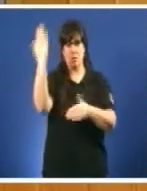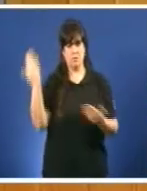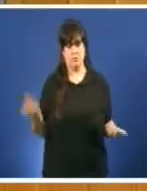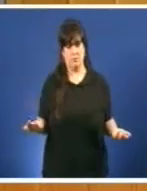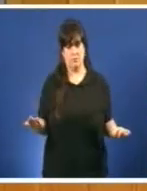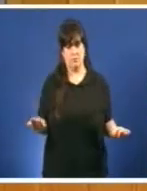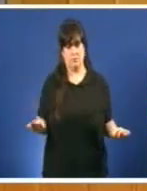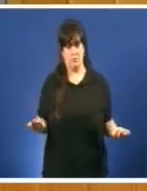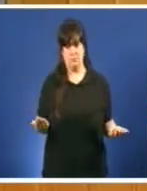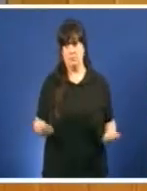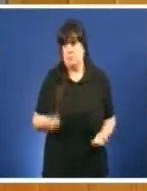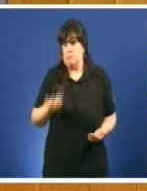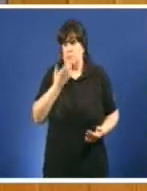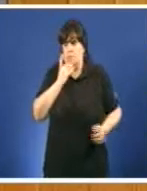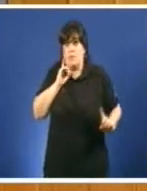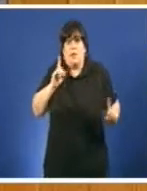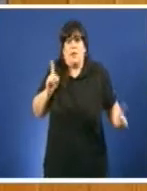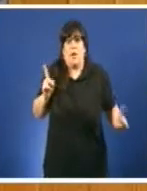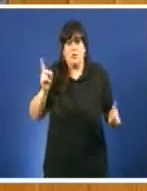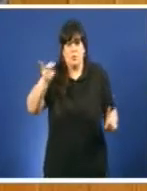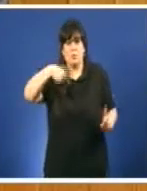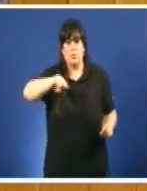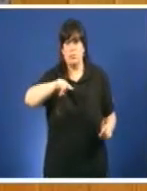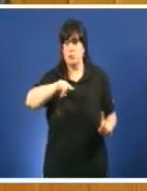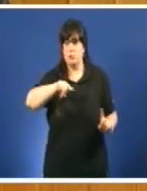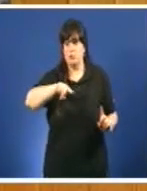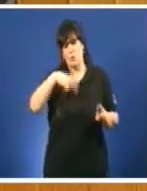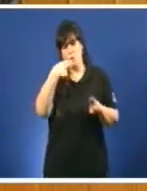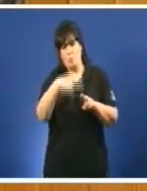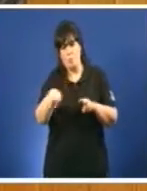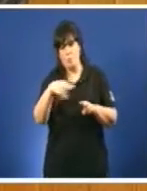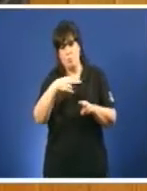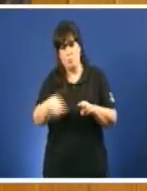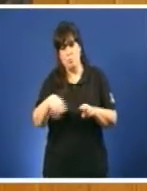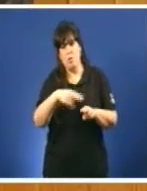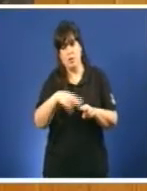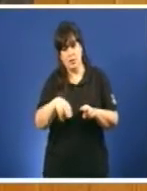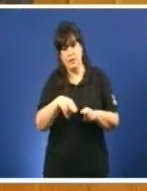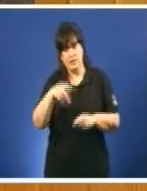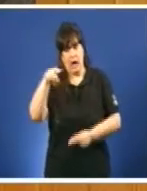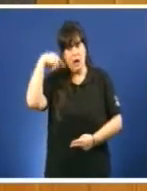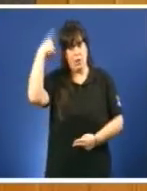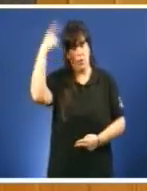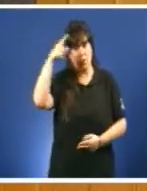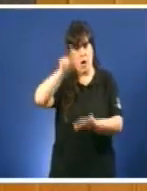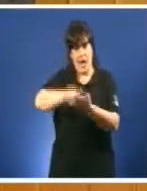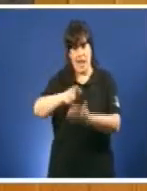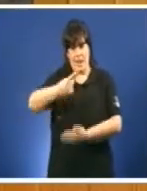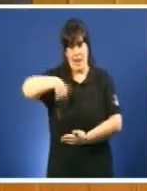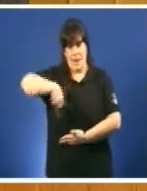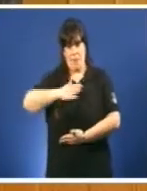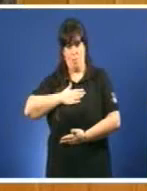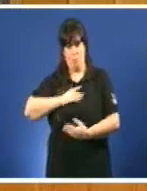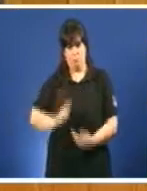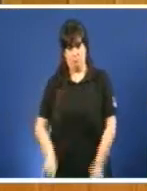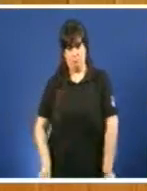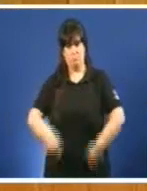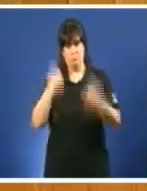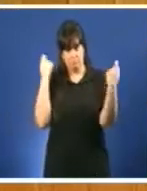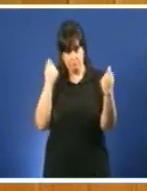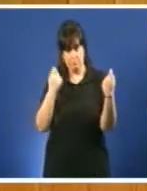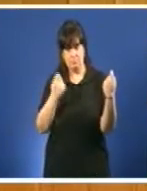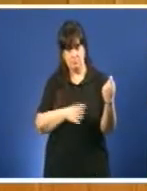poucas dúbidas da política de liquidación da nosa lingua e cultura na que está empeñado o